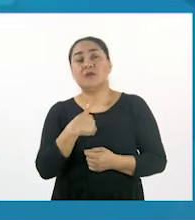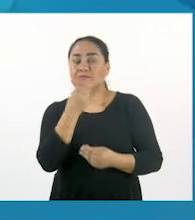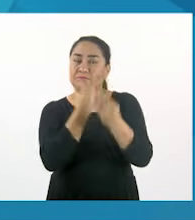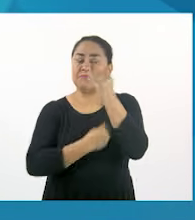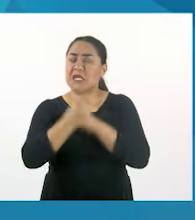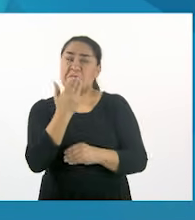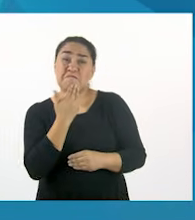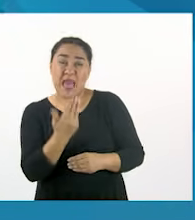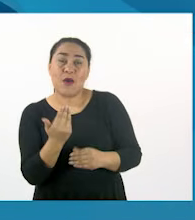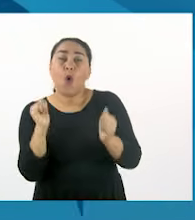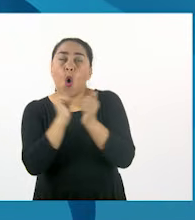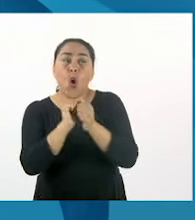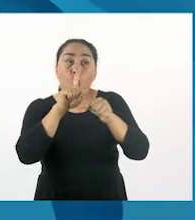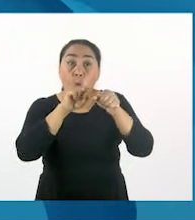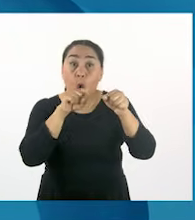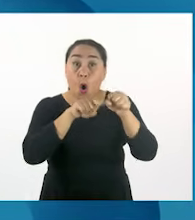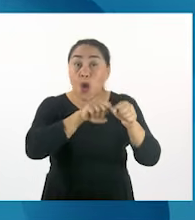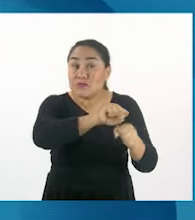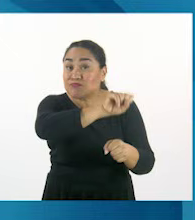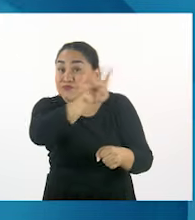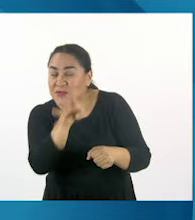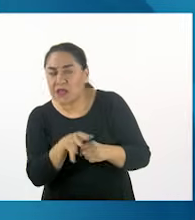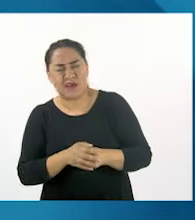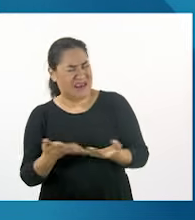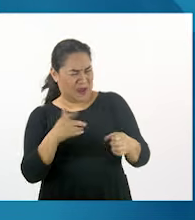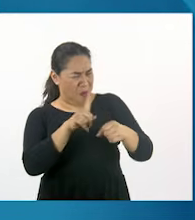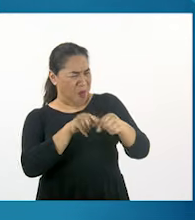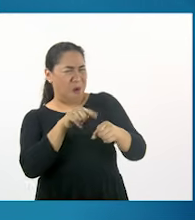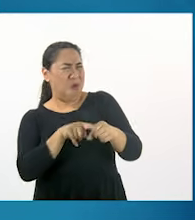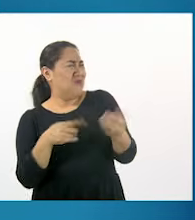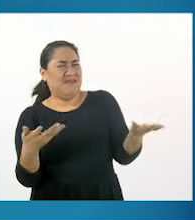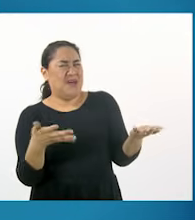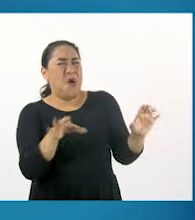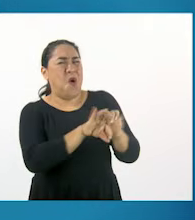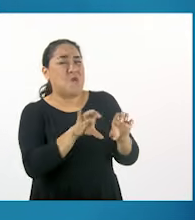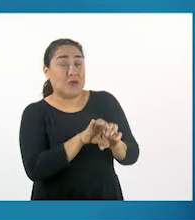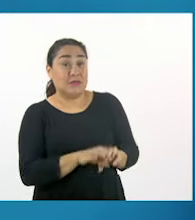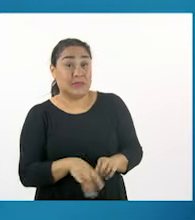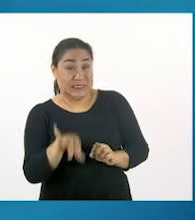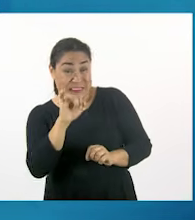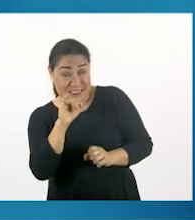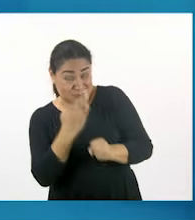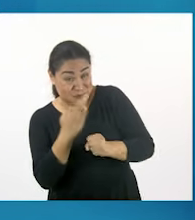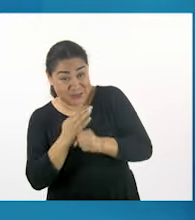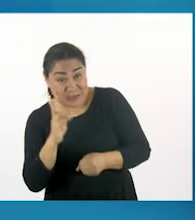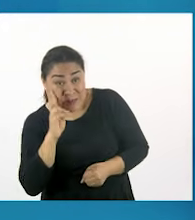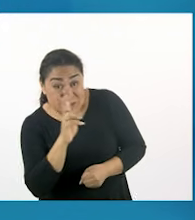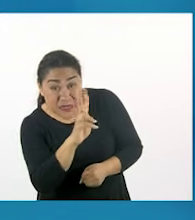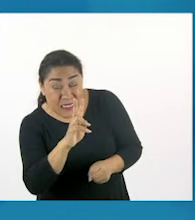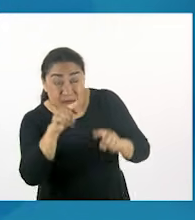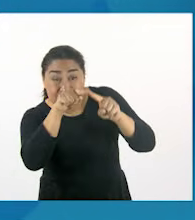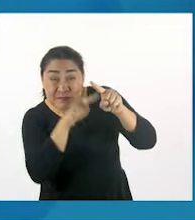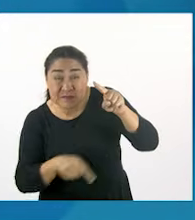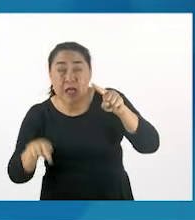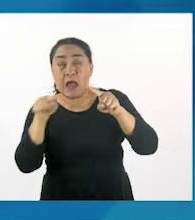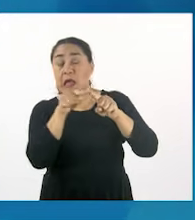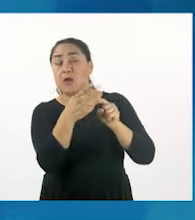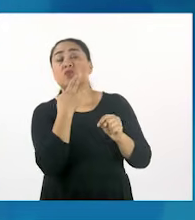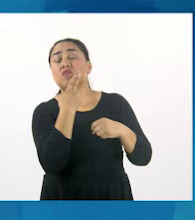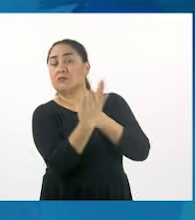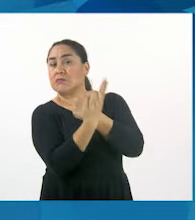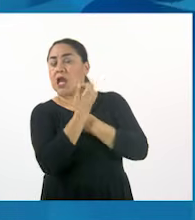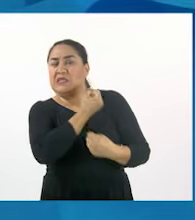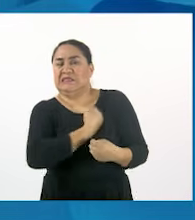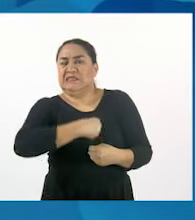y de colores. ¿Cómo que de colores? Pues estos de aquí me ayudan a estar sano,